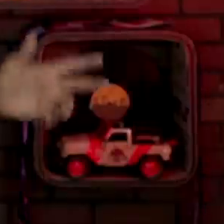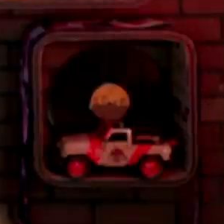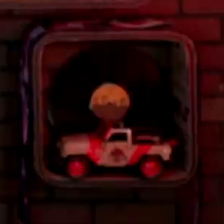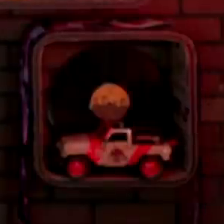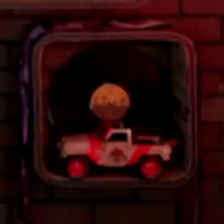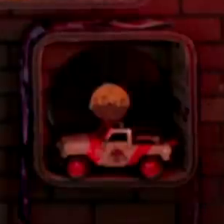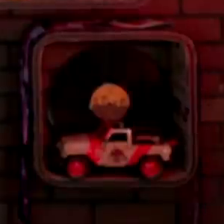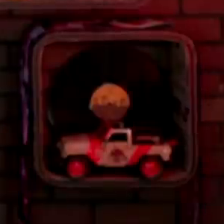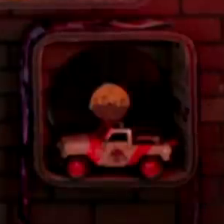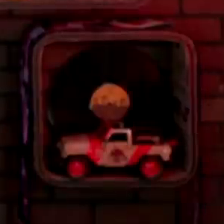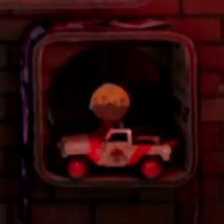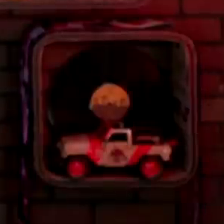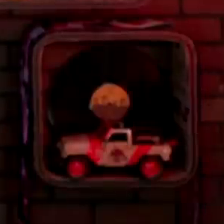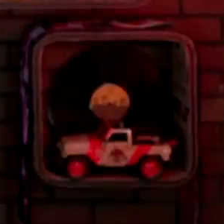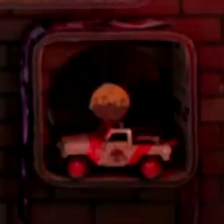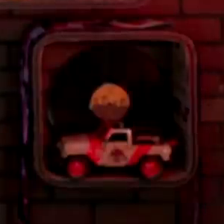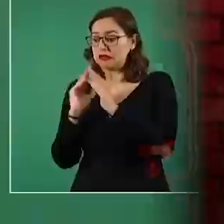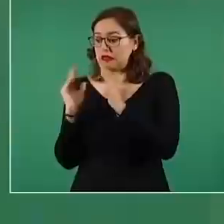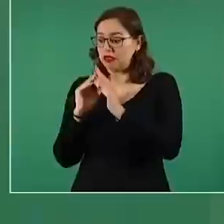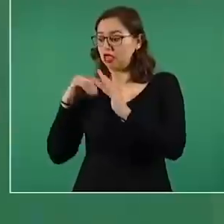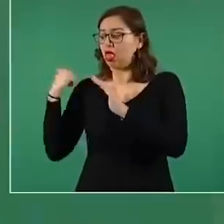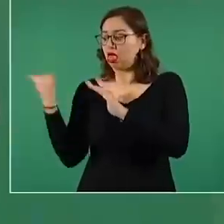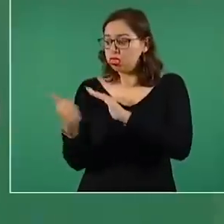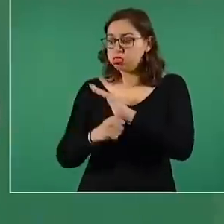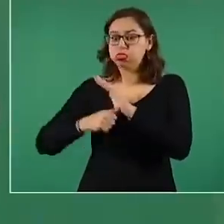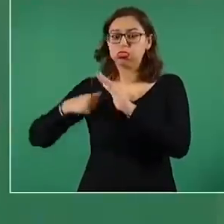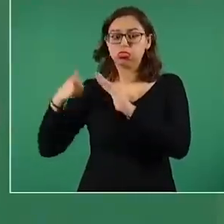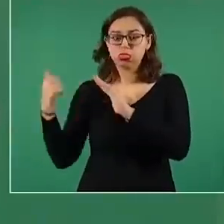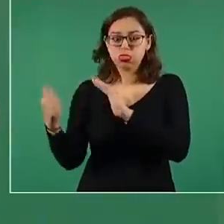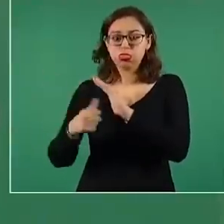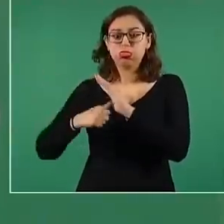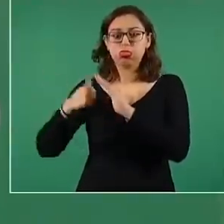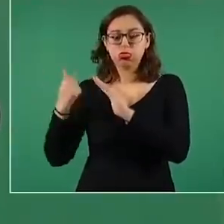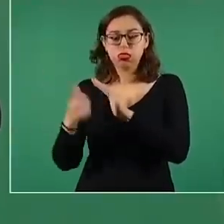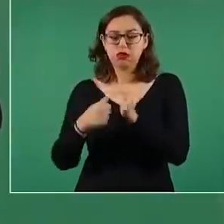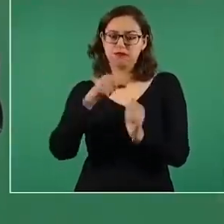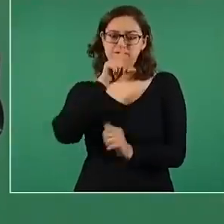Siento que es un poco injusto el regreso a clases Que no estén